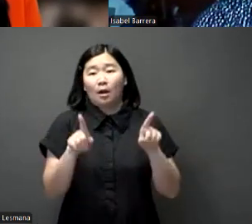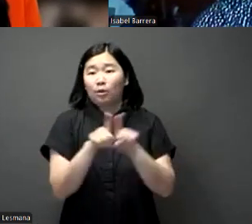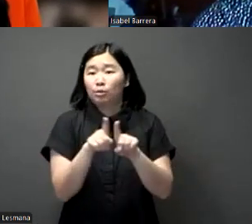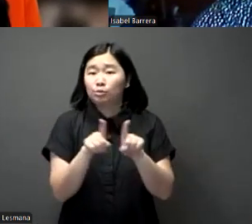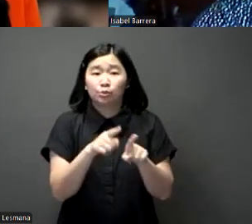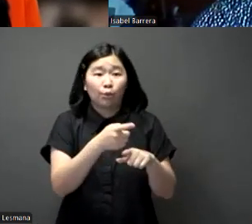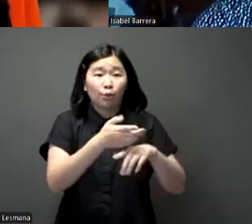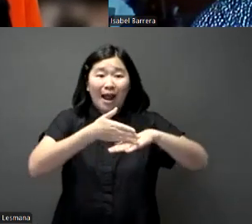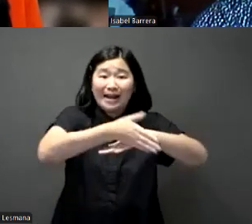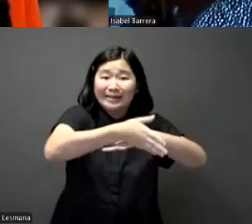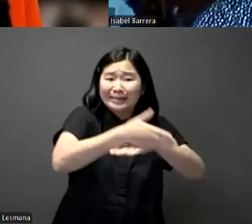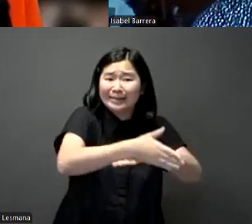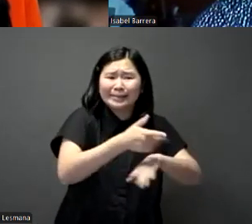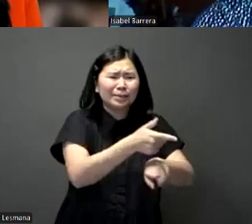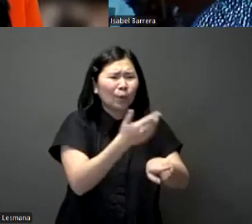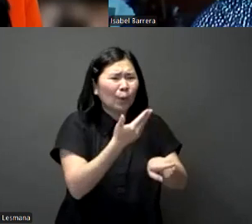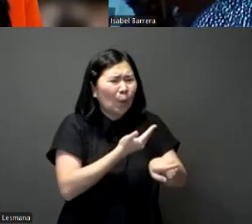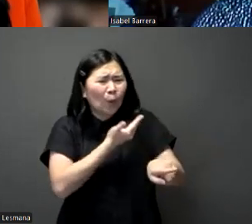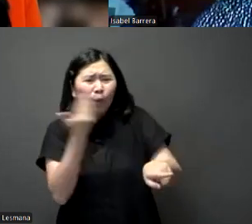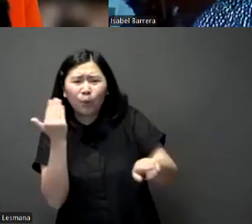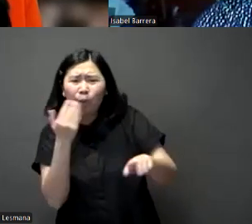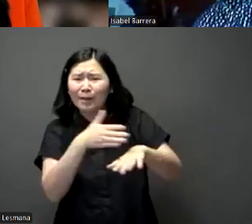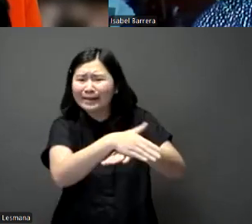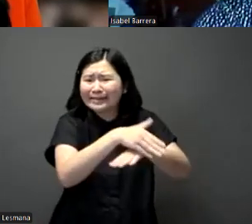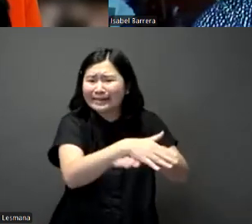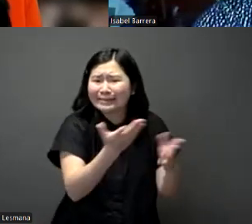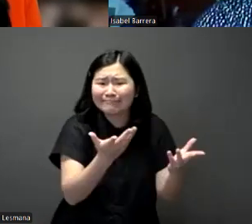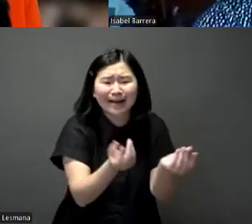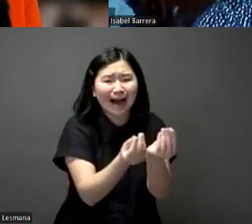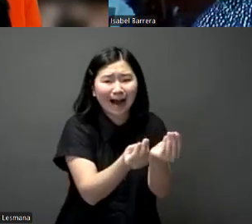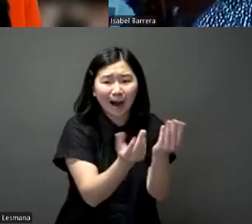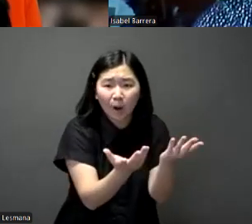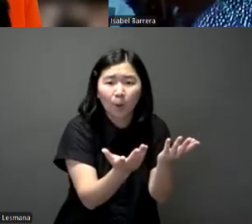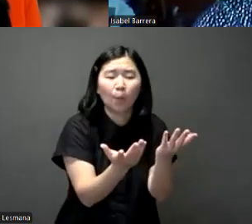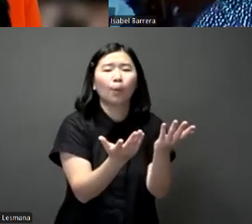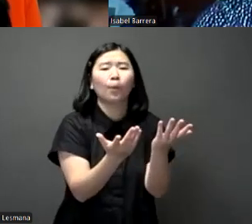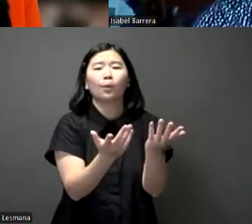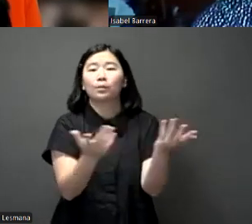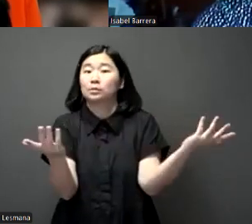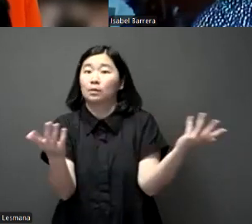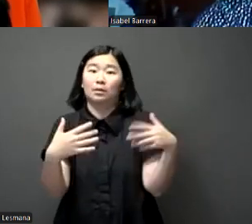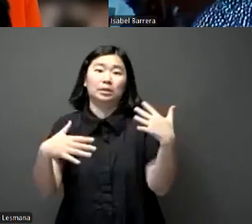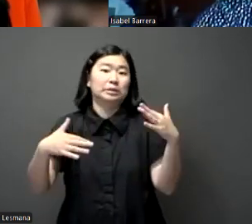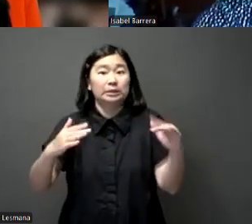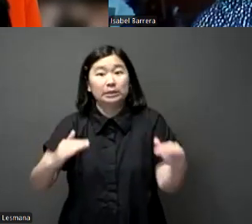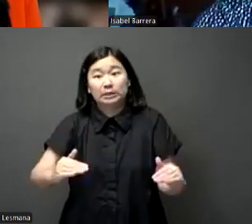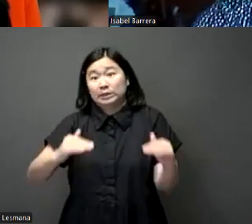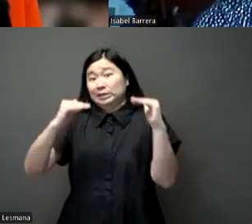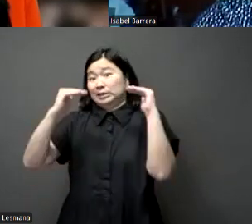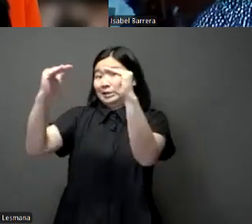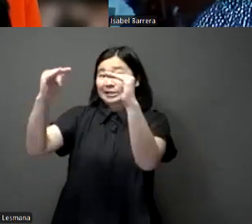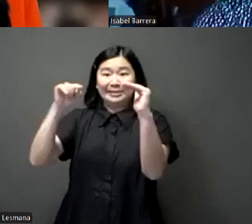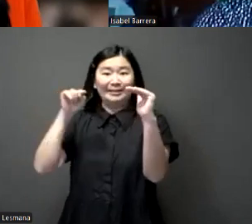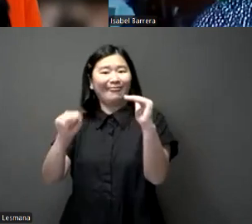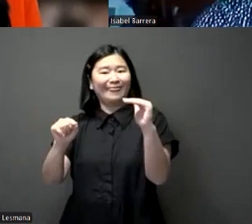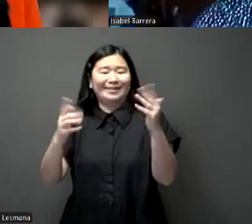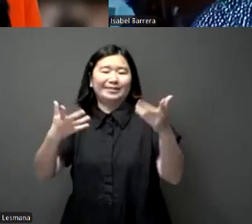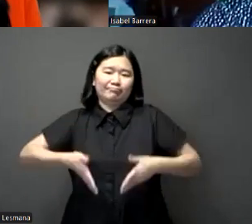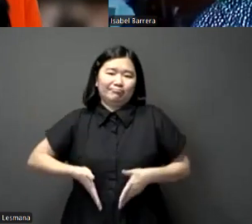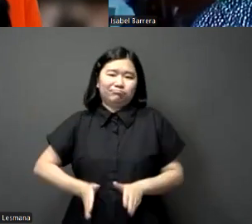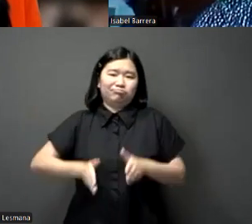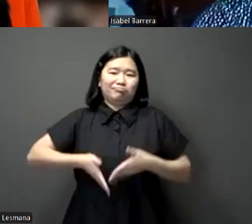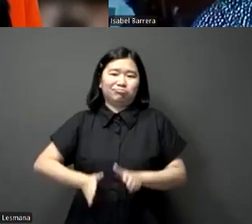Entonces, no es casual que en estos países de medianos y bajos ingresos exista una mayor concentración de